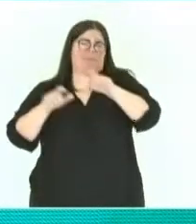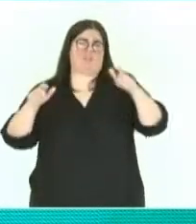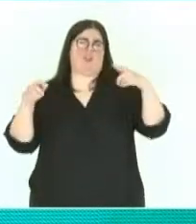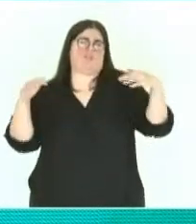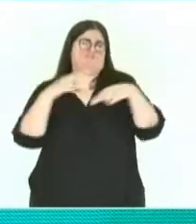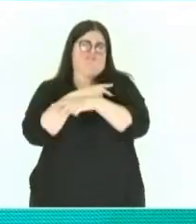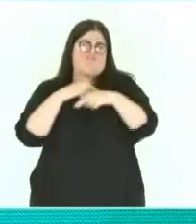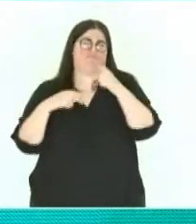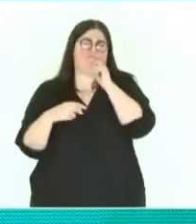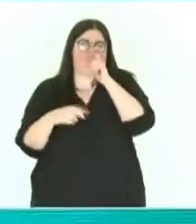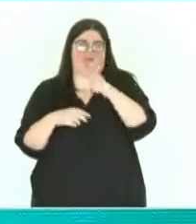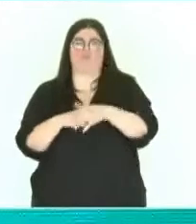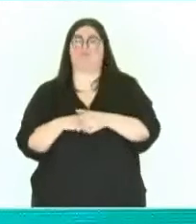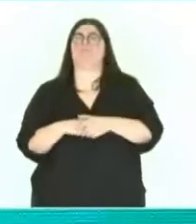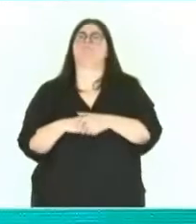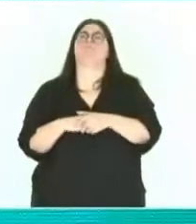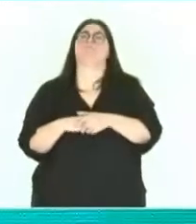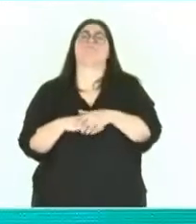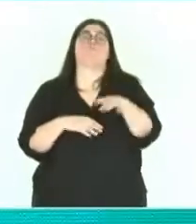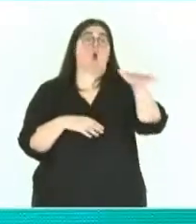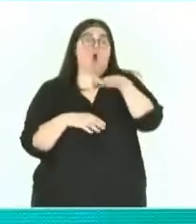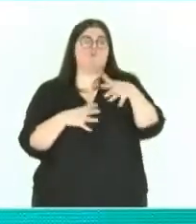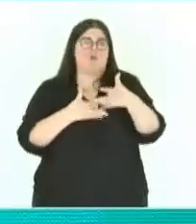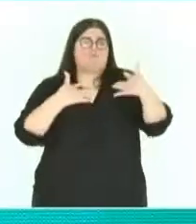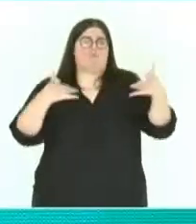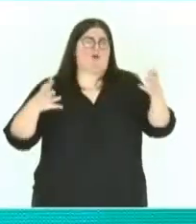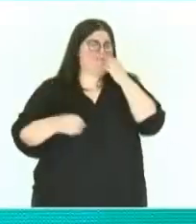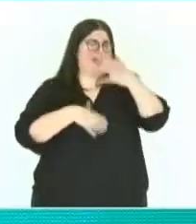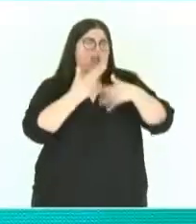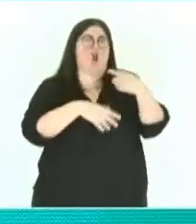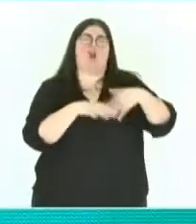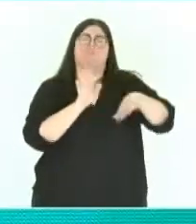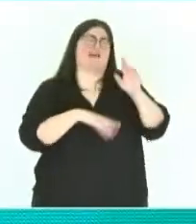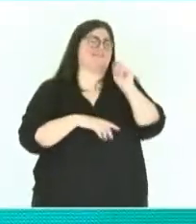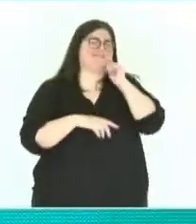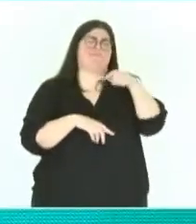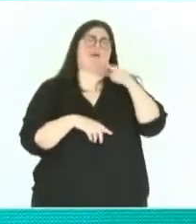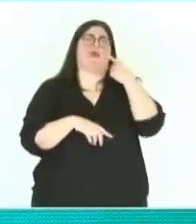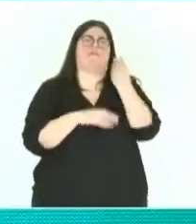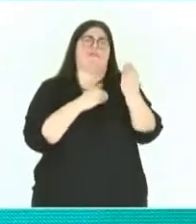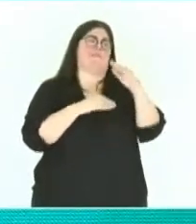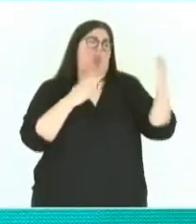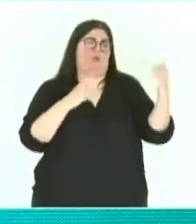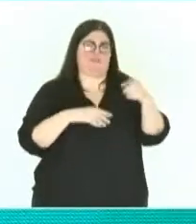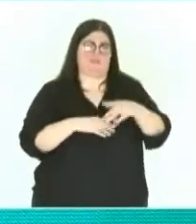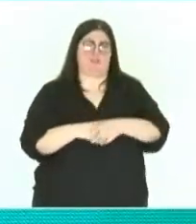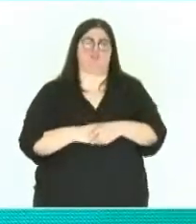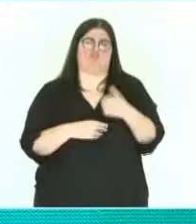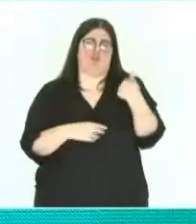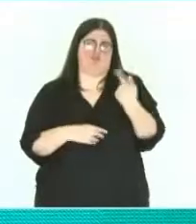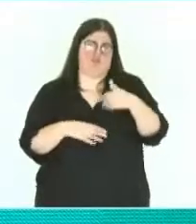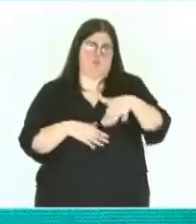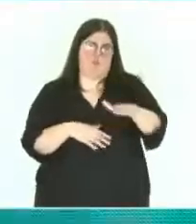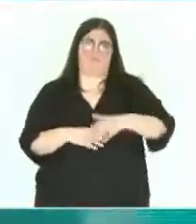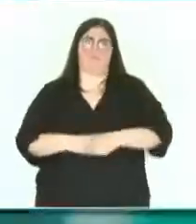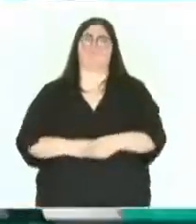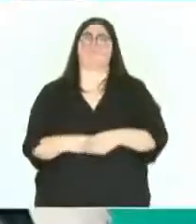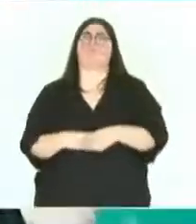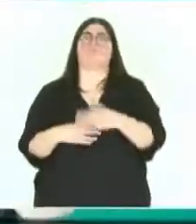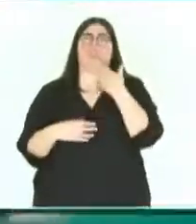Vamos por una comuna Que no pare de crecer y de ser el mejor lugar para vivir para todos los vecinos Muchas gracias